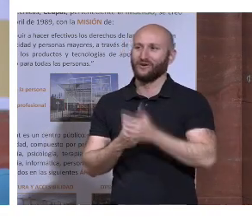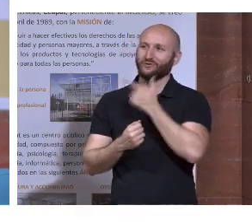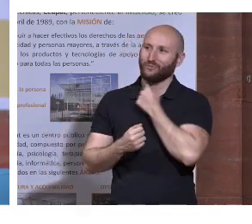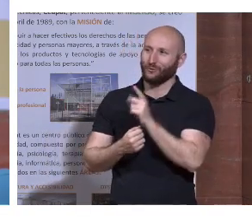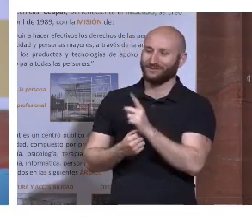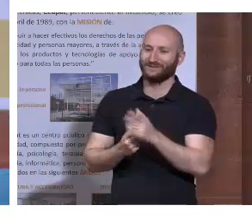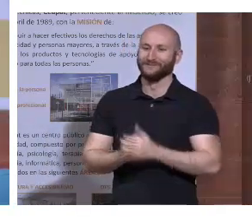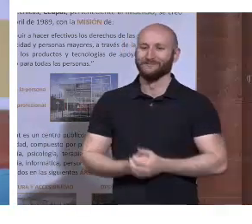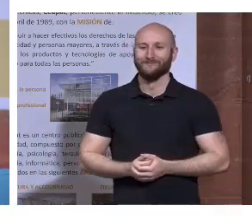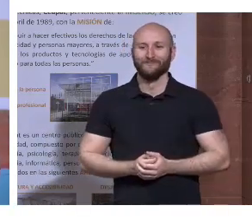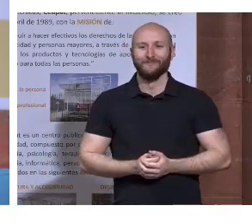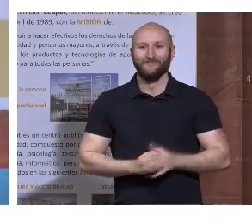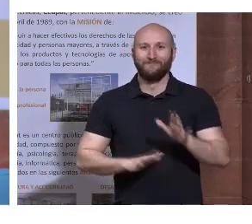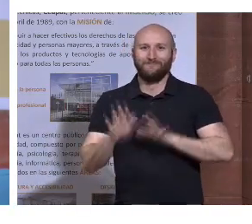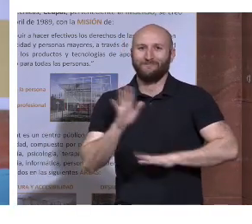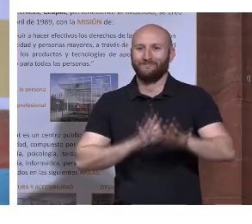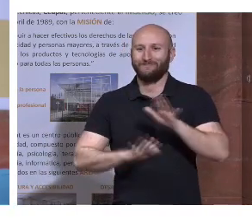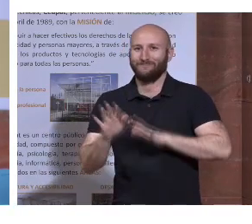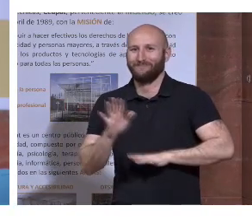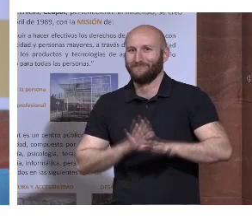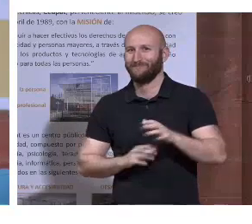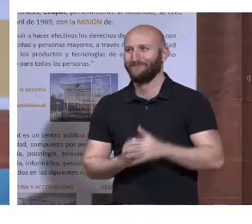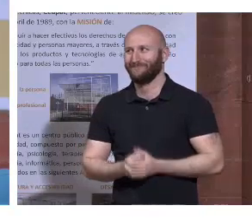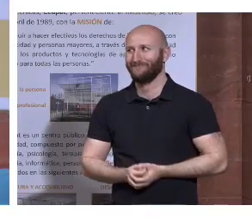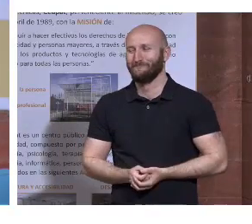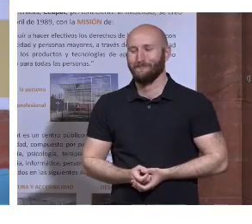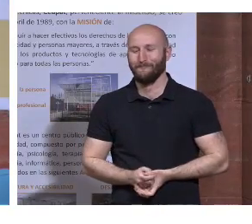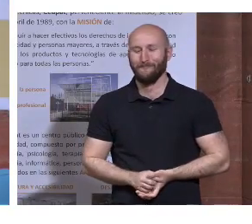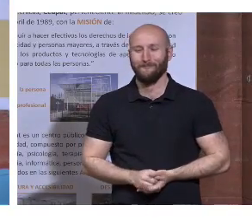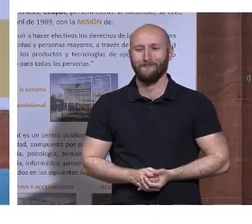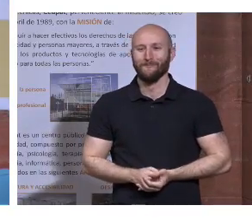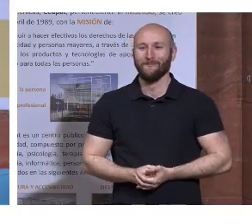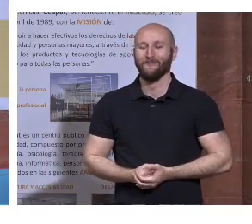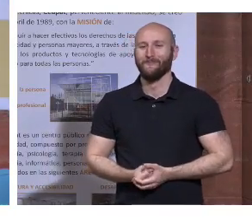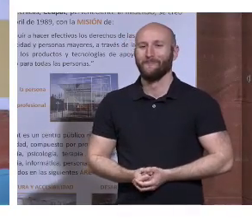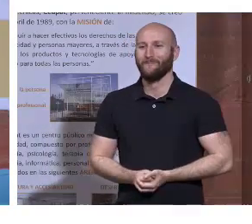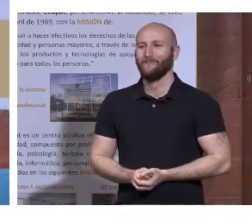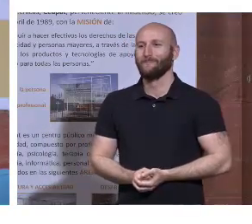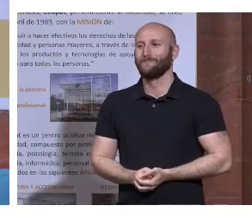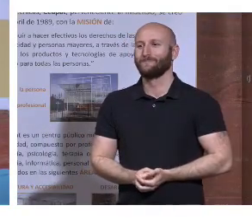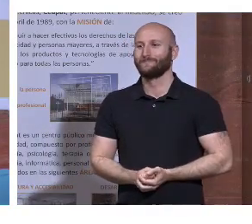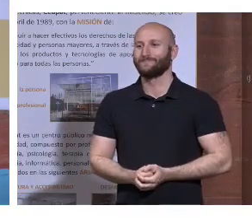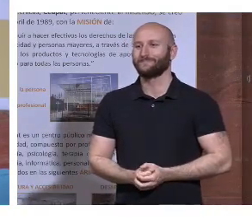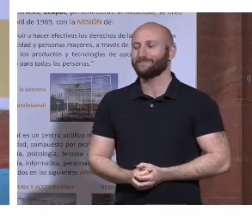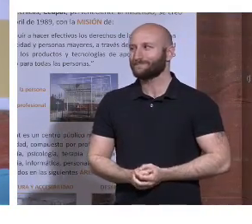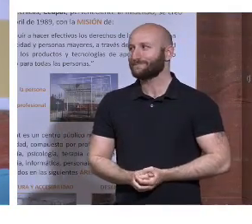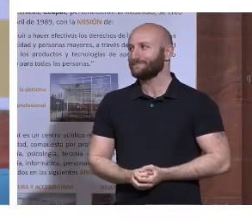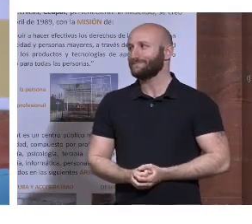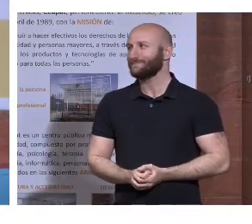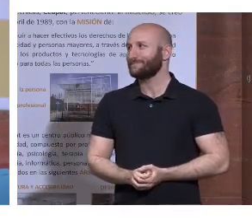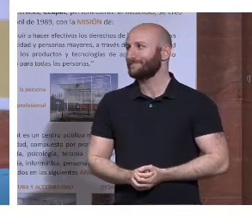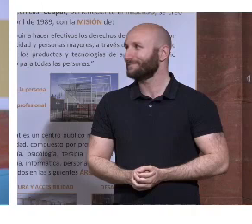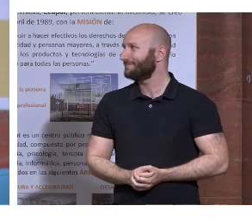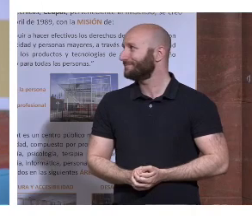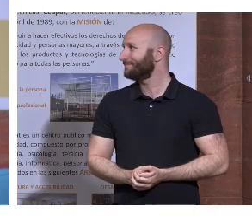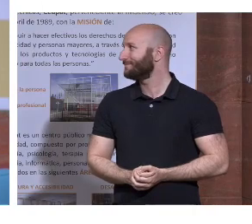me gusta. Sigo, sigo, sigo. No pasa nada. Sigo, sigo. No me gusta. Sigue. Ahora me. Ahora. Son muy